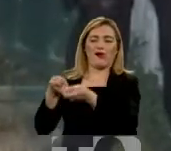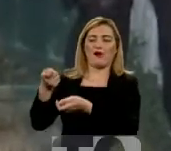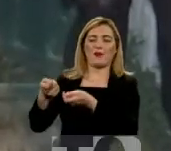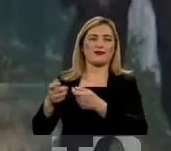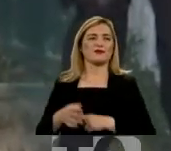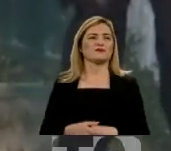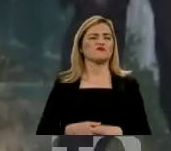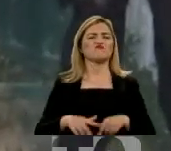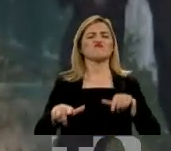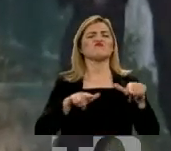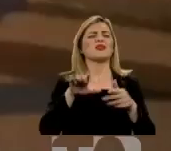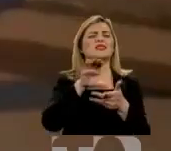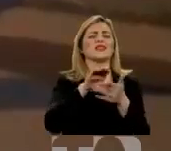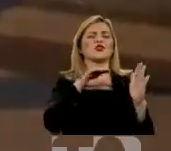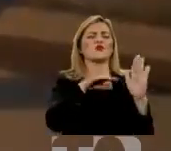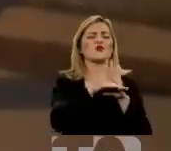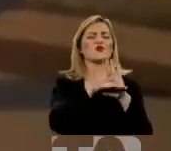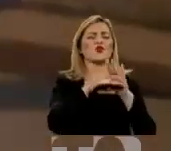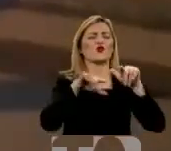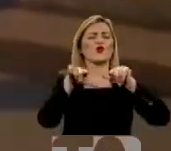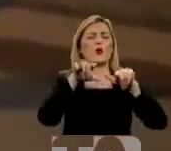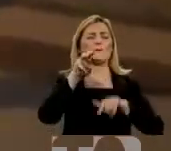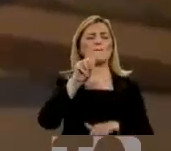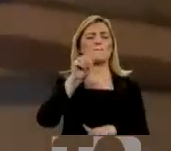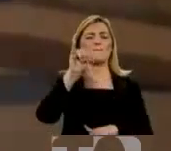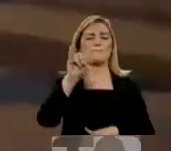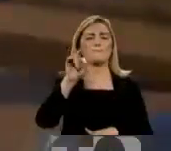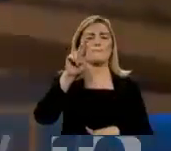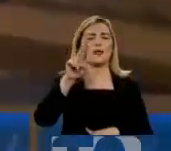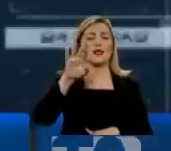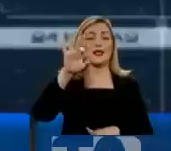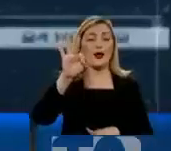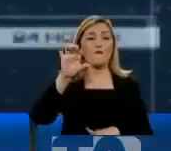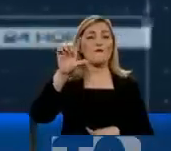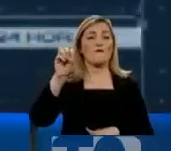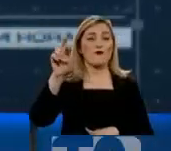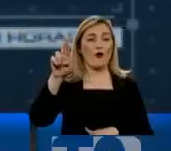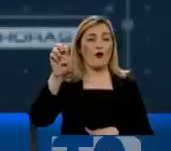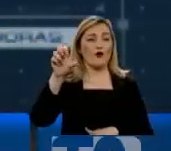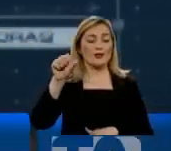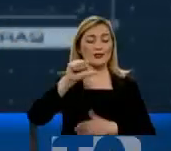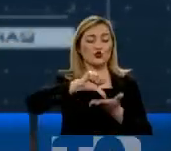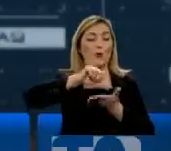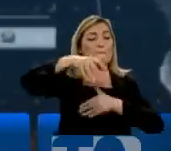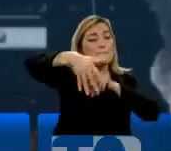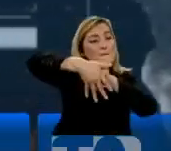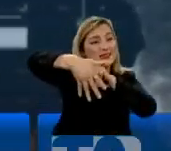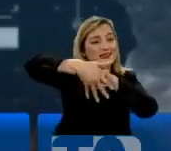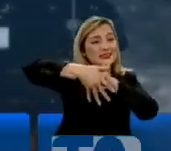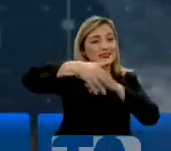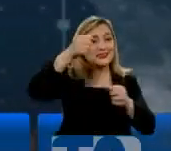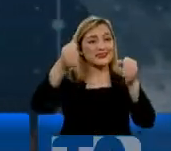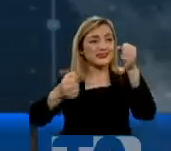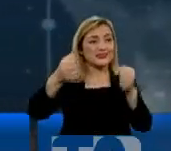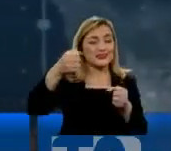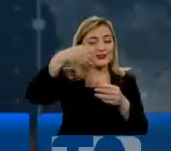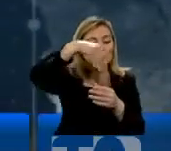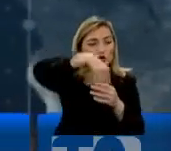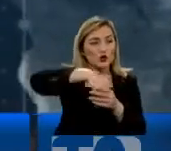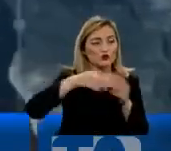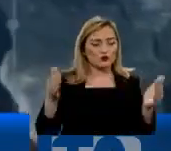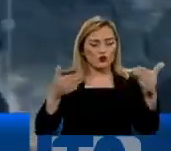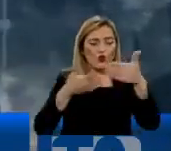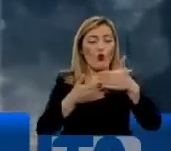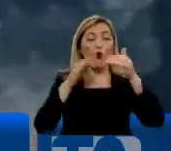que funcionaba como centro de acopio en el sector Miraflores de la ciudad de Machala. Había también una camioneta doble cabina en cuyo interior se